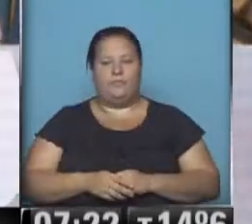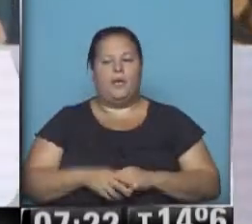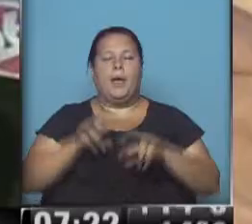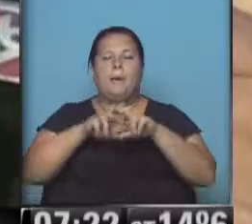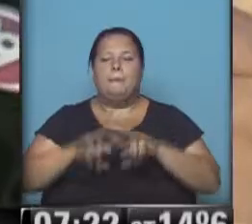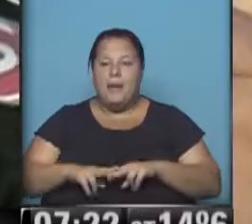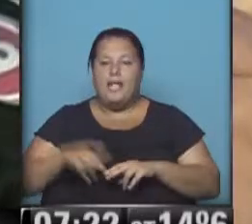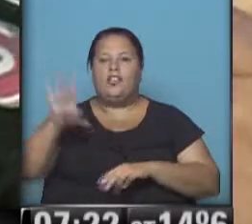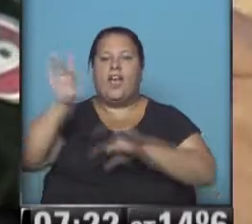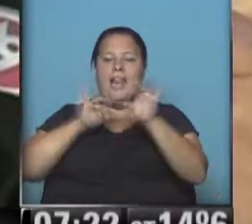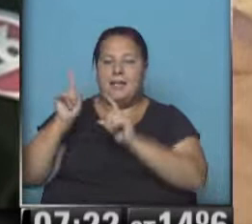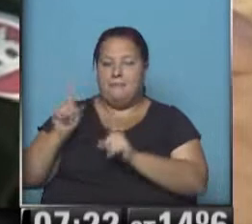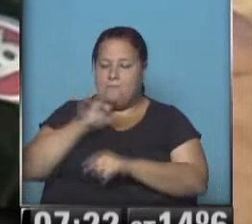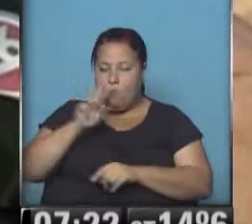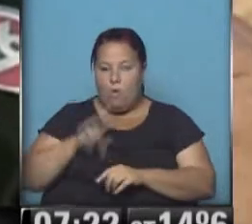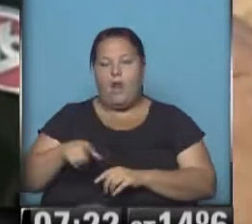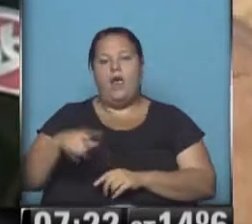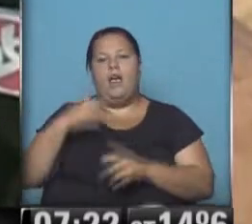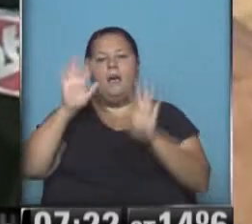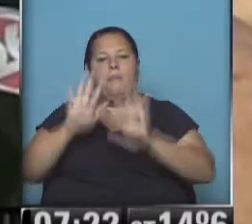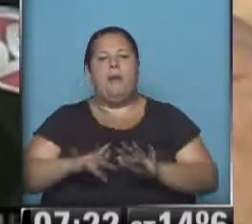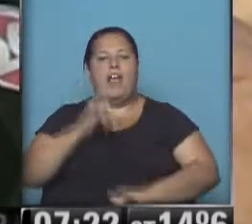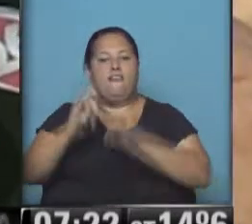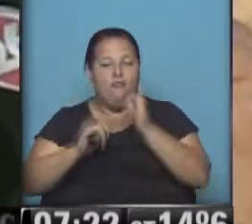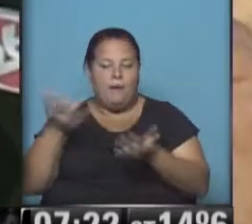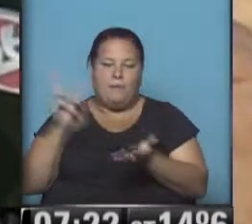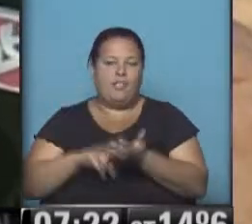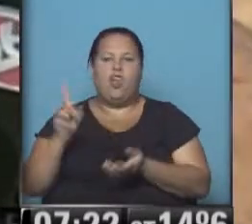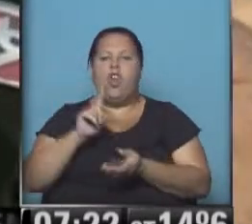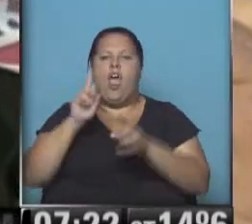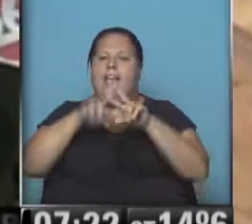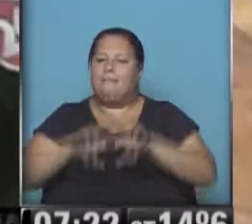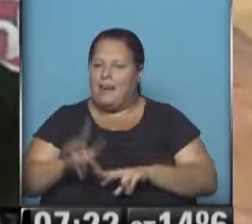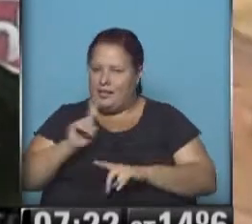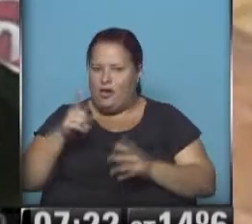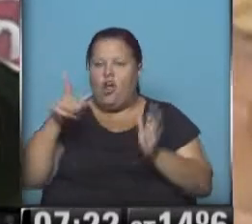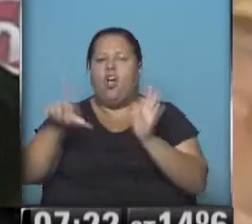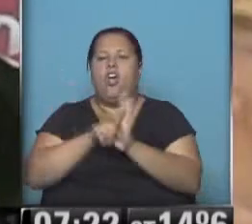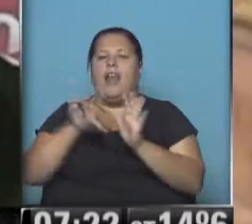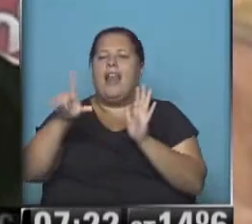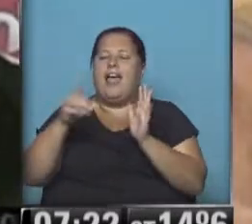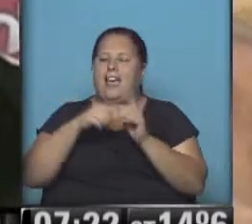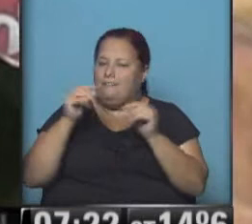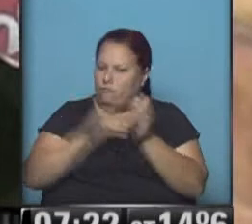de parte contratados por ella y que elaboraron un informe, vuelvo a insistir, no es una pericia conforme al Código Procesal Penal,